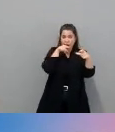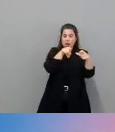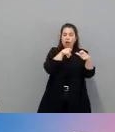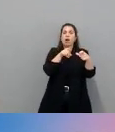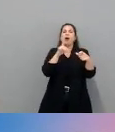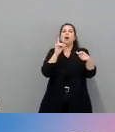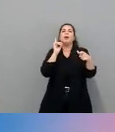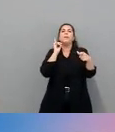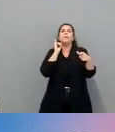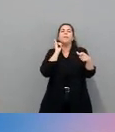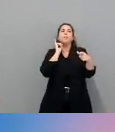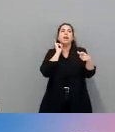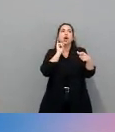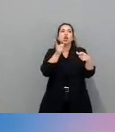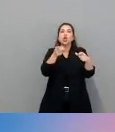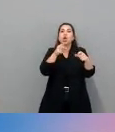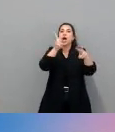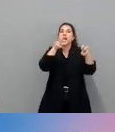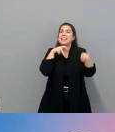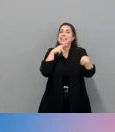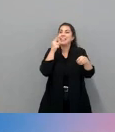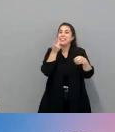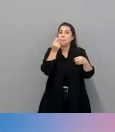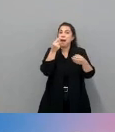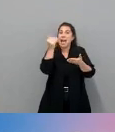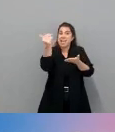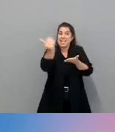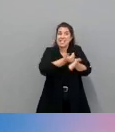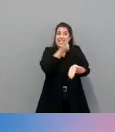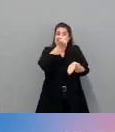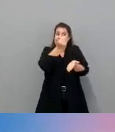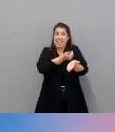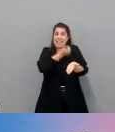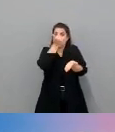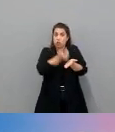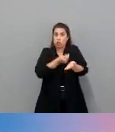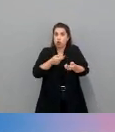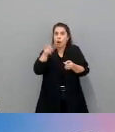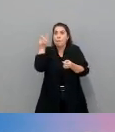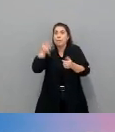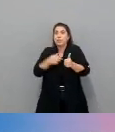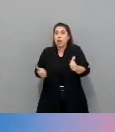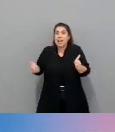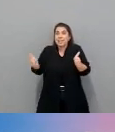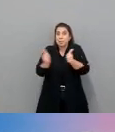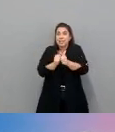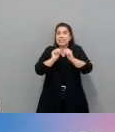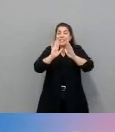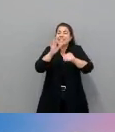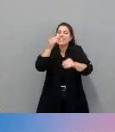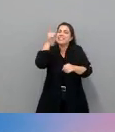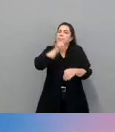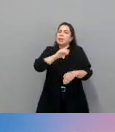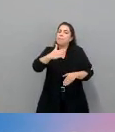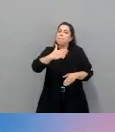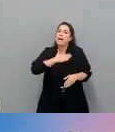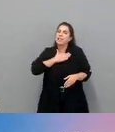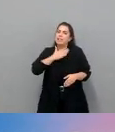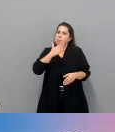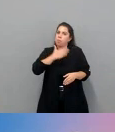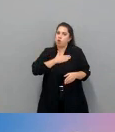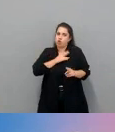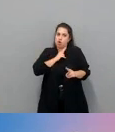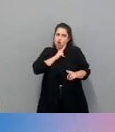parte de ingresos que tiene la persona dependiente, sino también del patrimonio que figura a nombre de esa